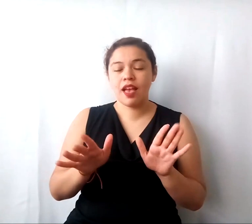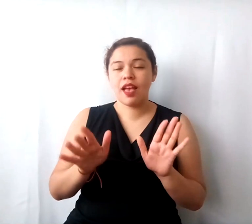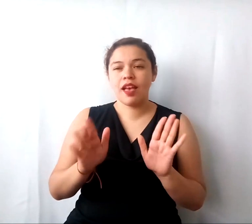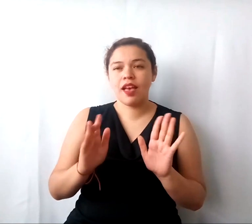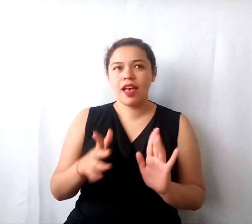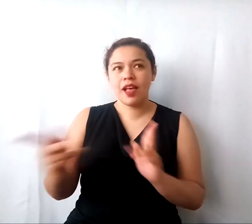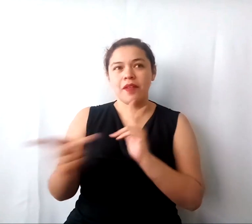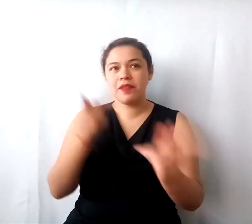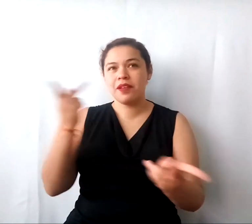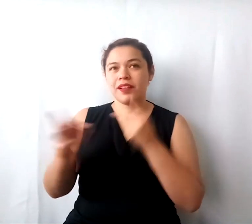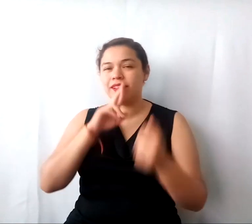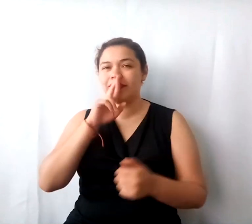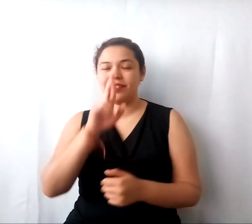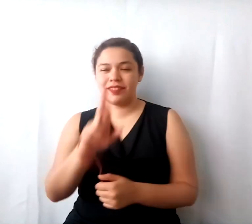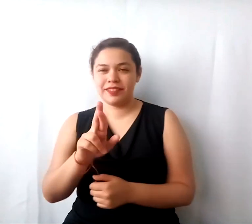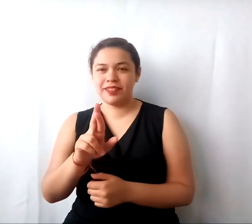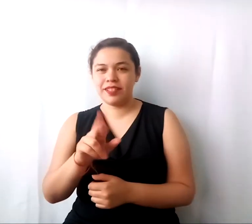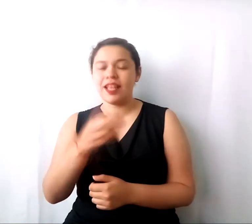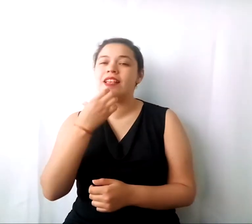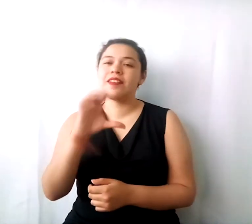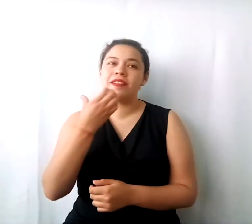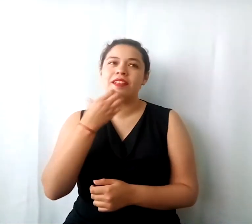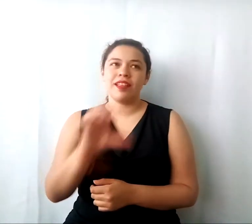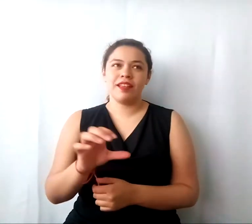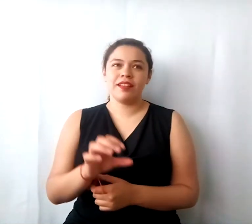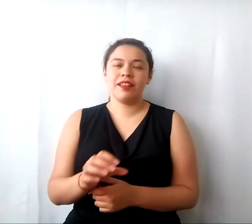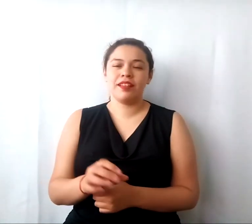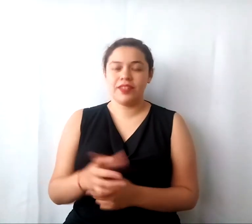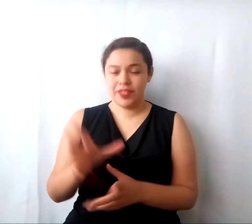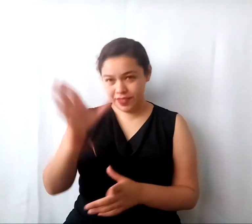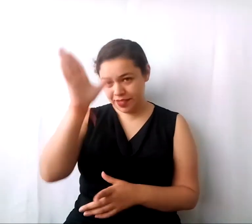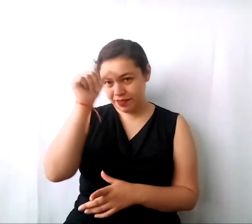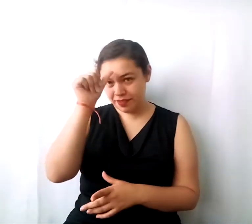de preguntas y respuestas y comentarios. Perfecto.